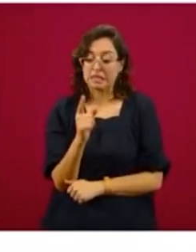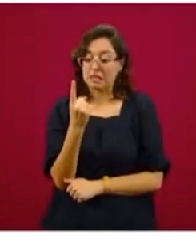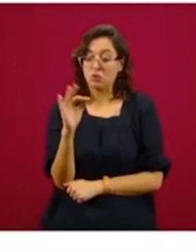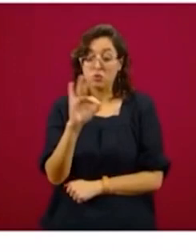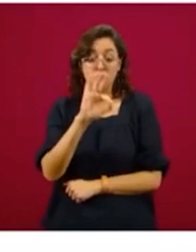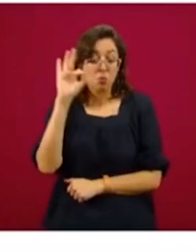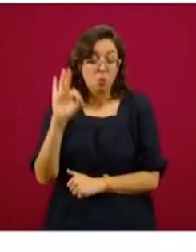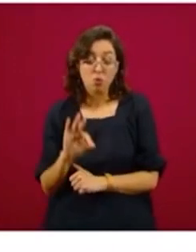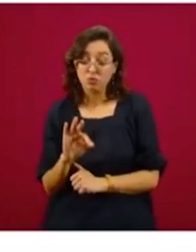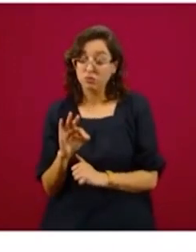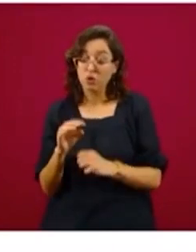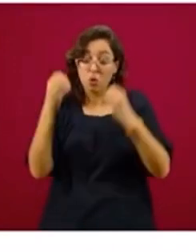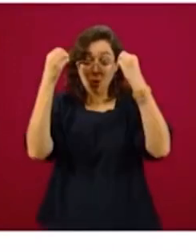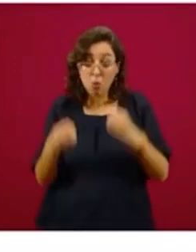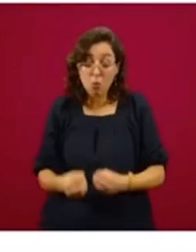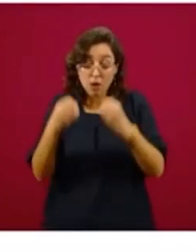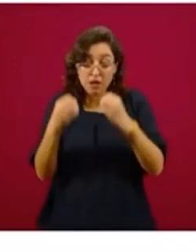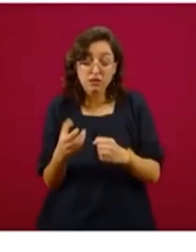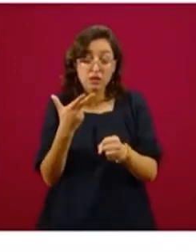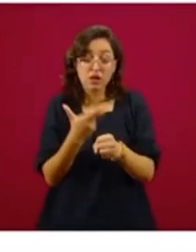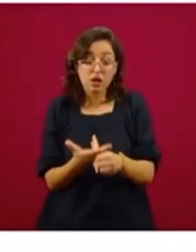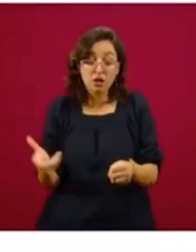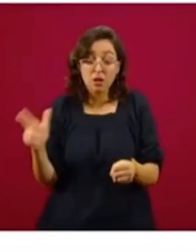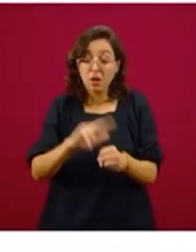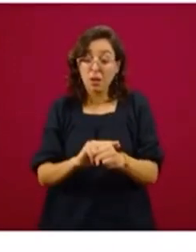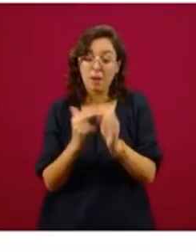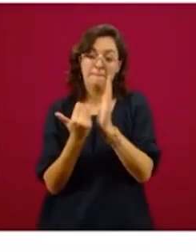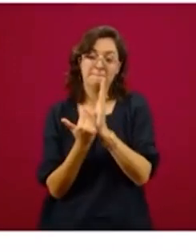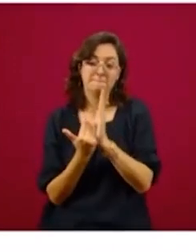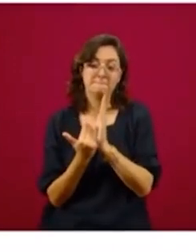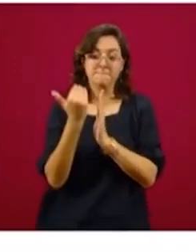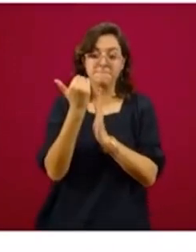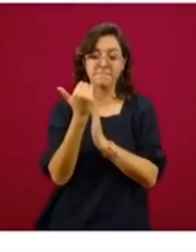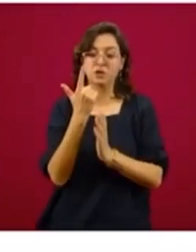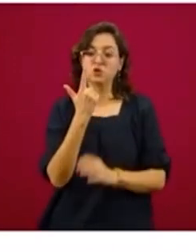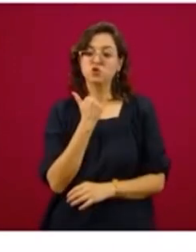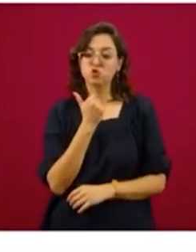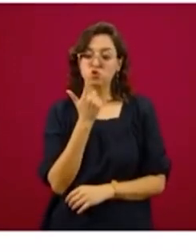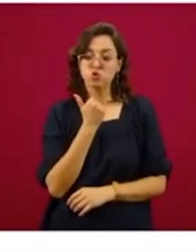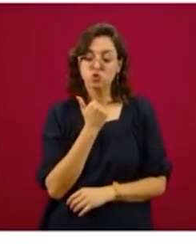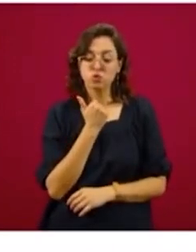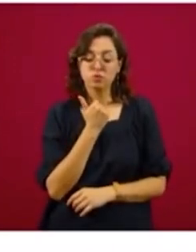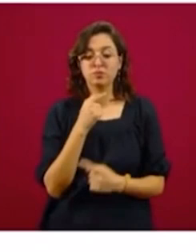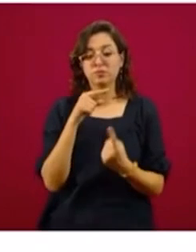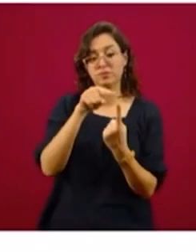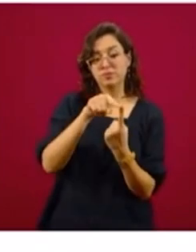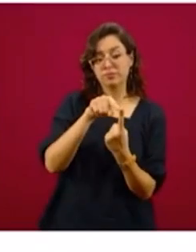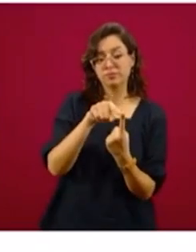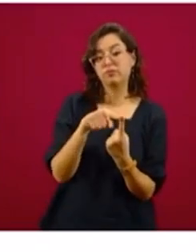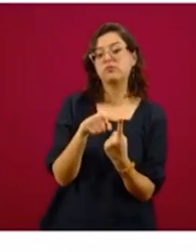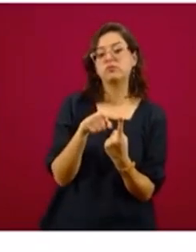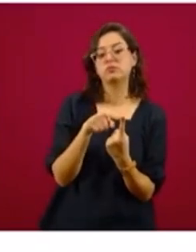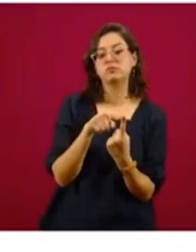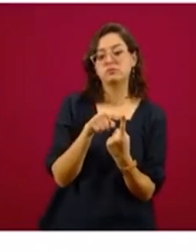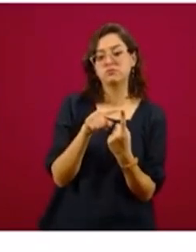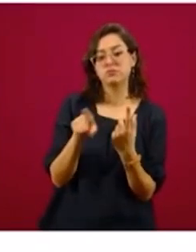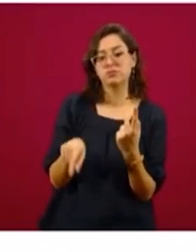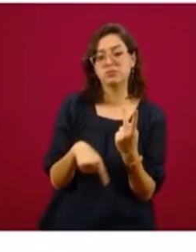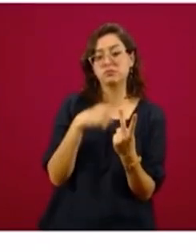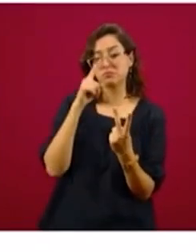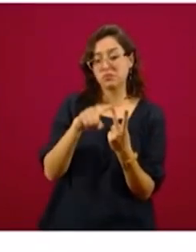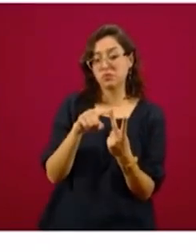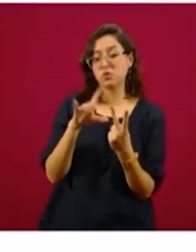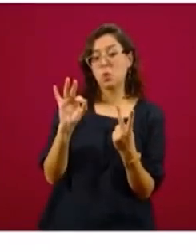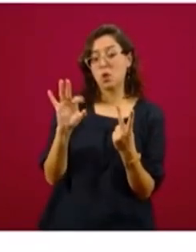y ocupaciones hospitalarias de la realidad pasaría a rojo tiene una alta positividad